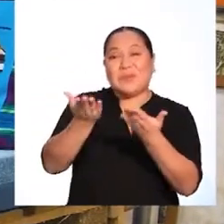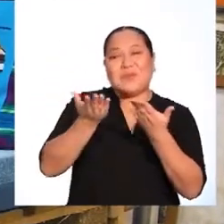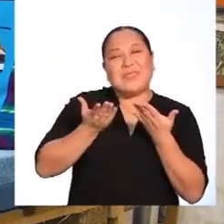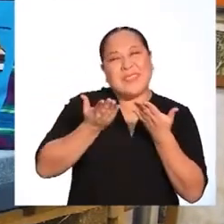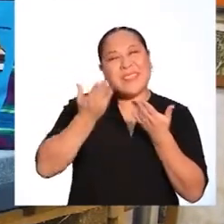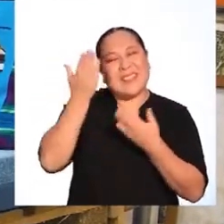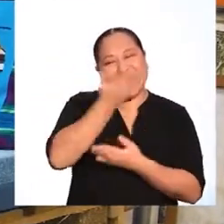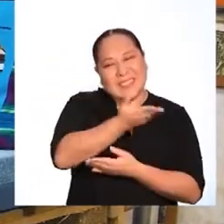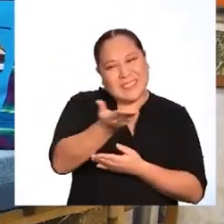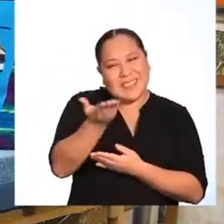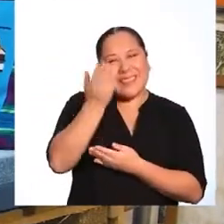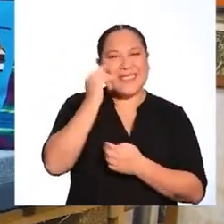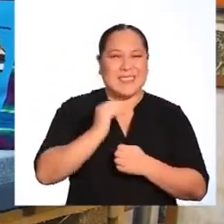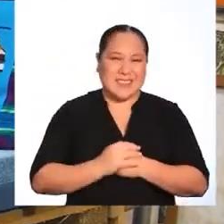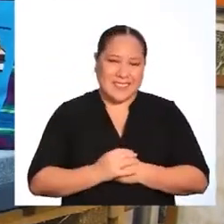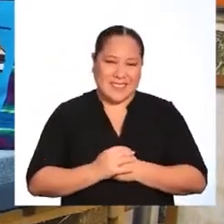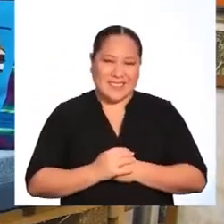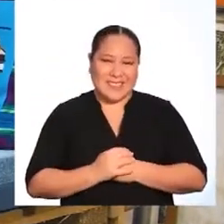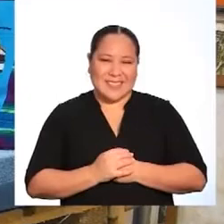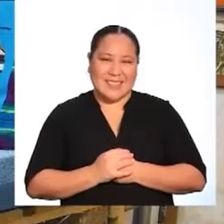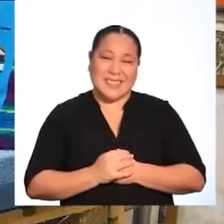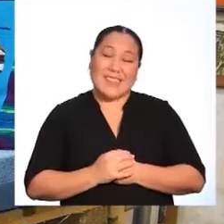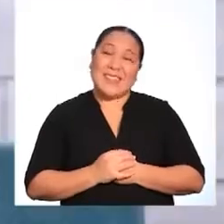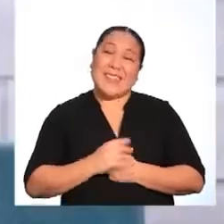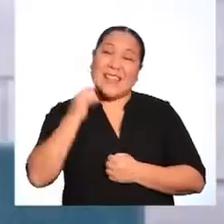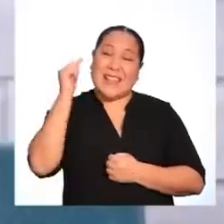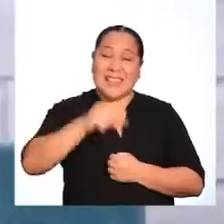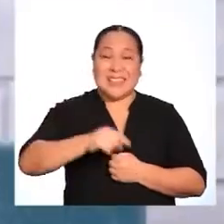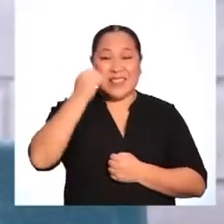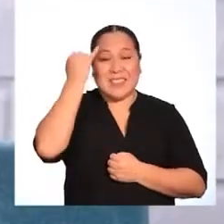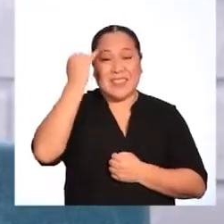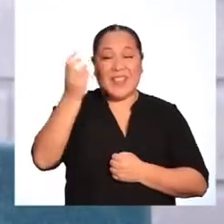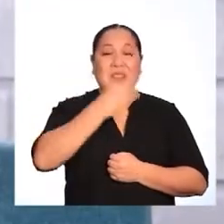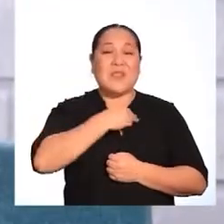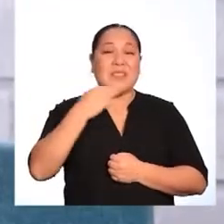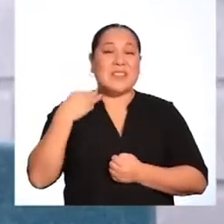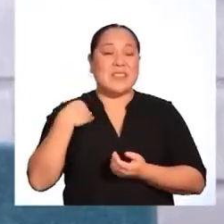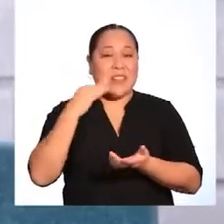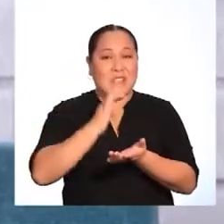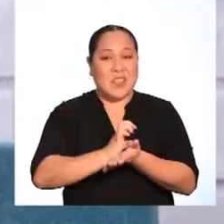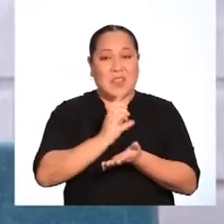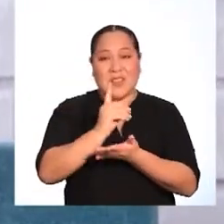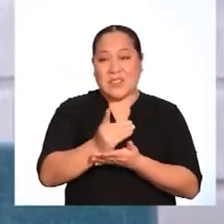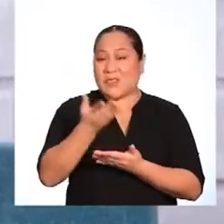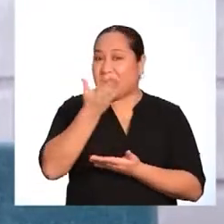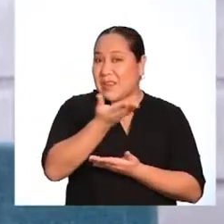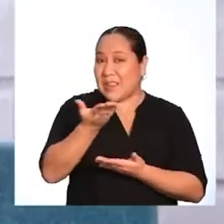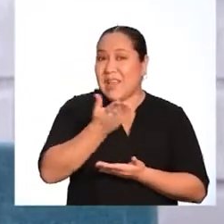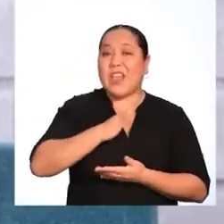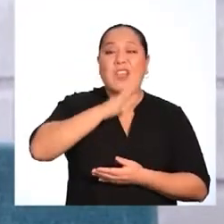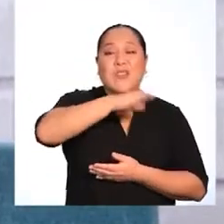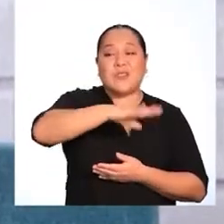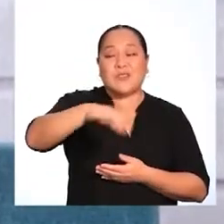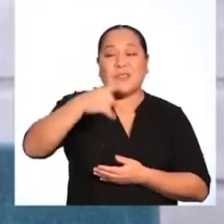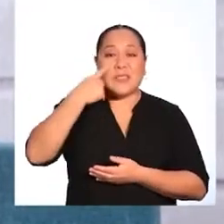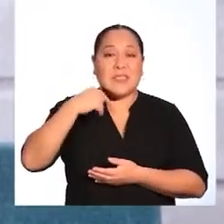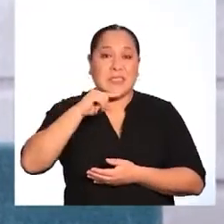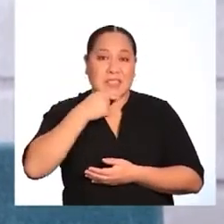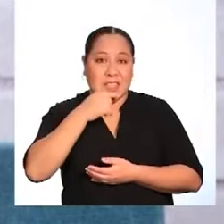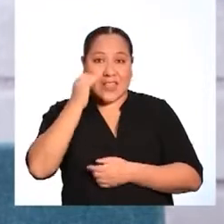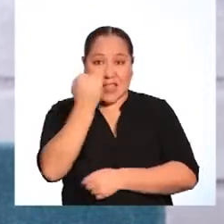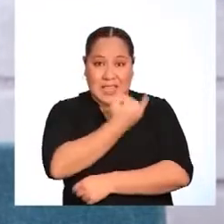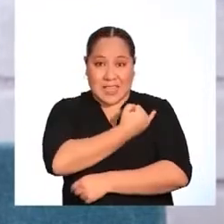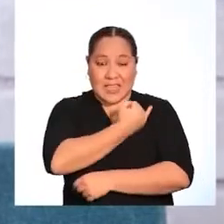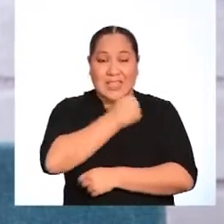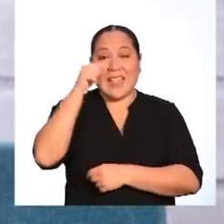bienvenidas y bienvenidos esta es una iniciativa del ministerio de educación para que todas las niñas y niños